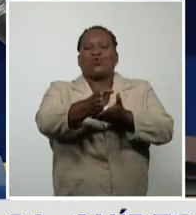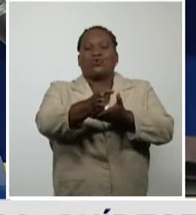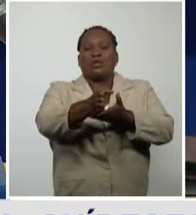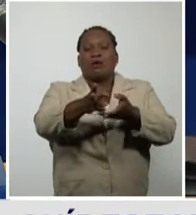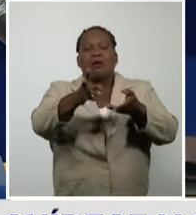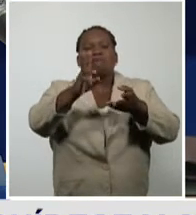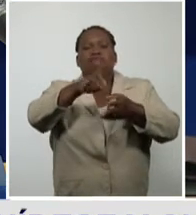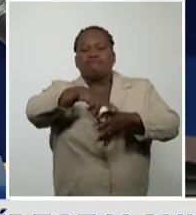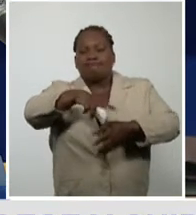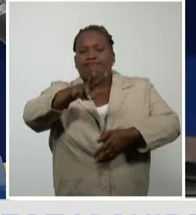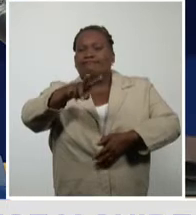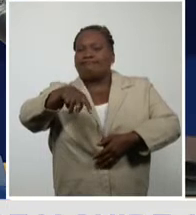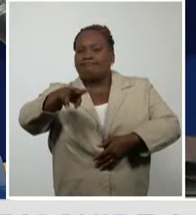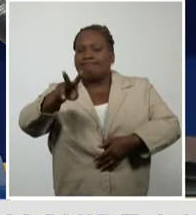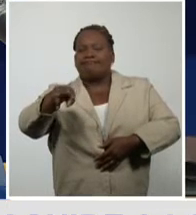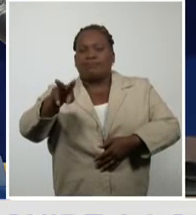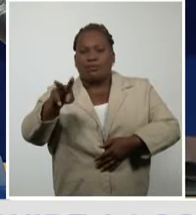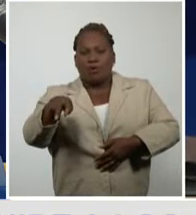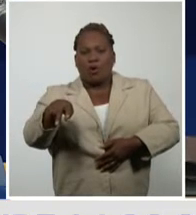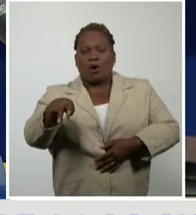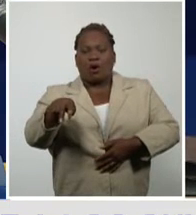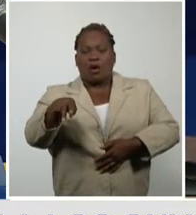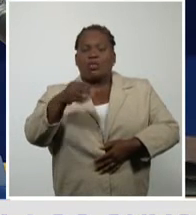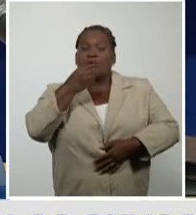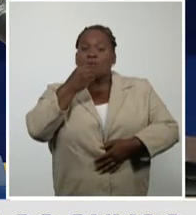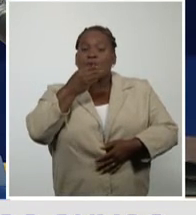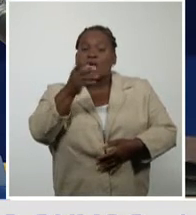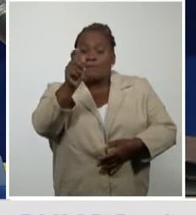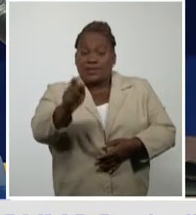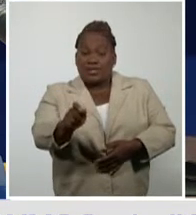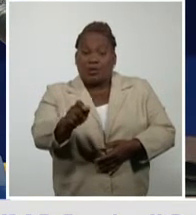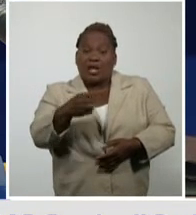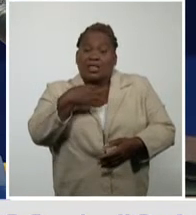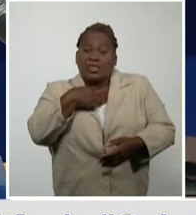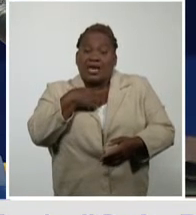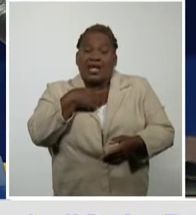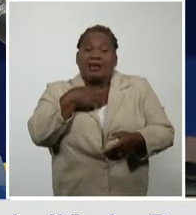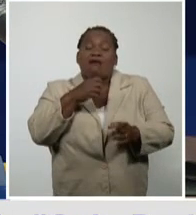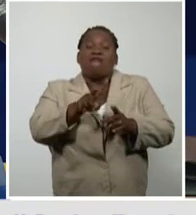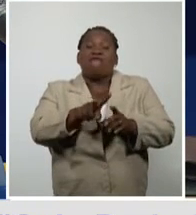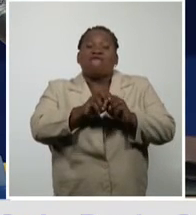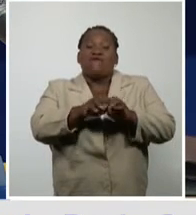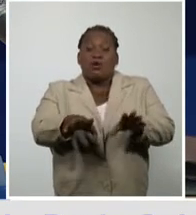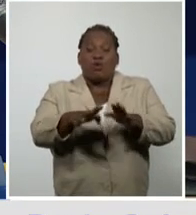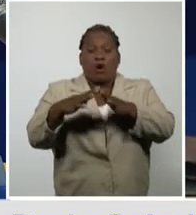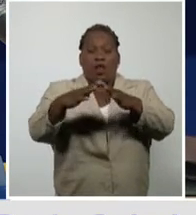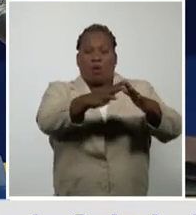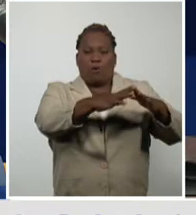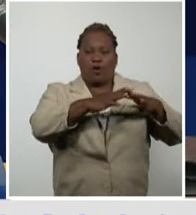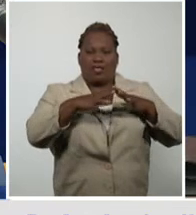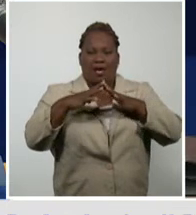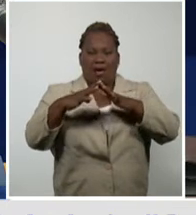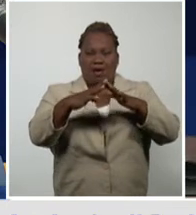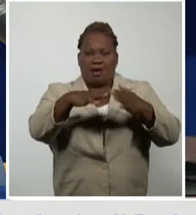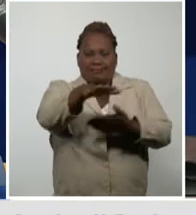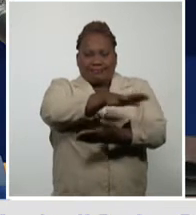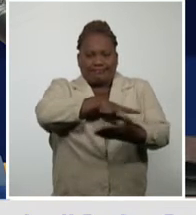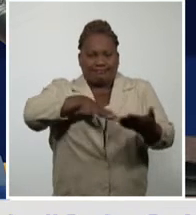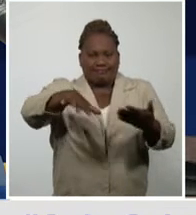buscando los casos que nos puedan quedar con el virus en la comunidad. El